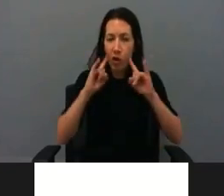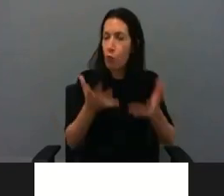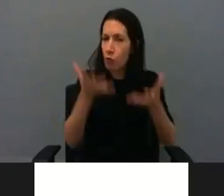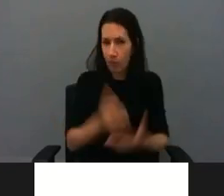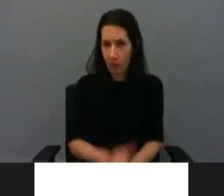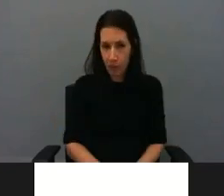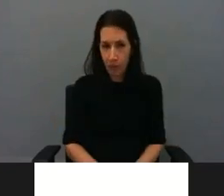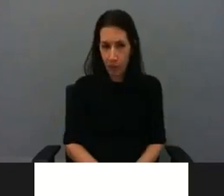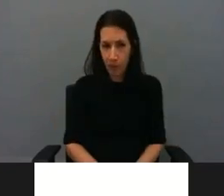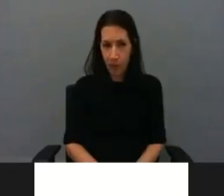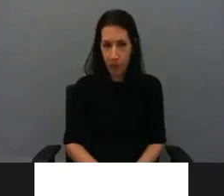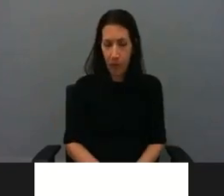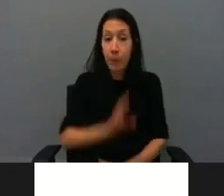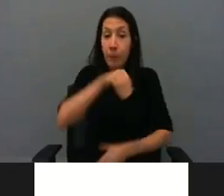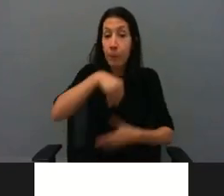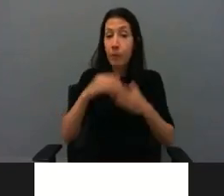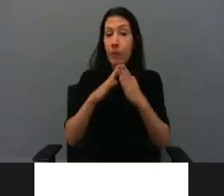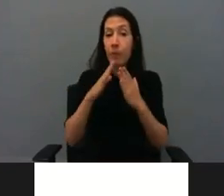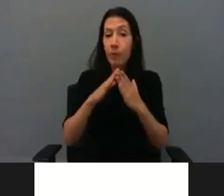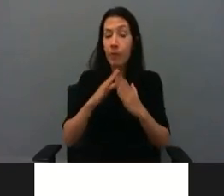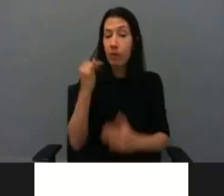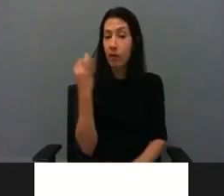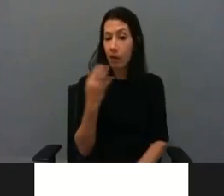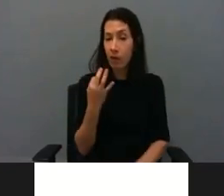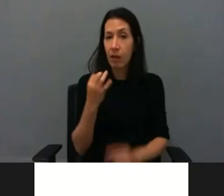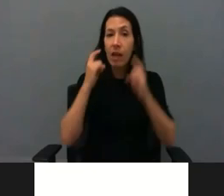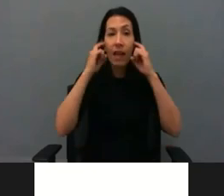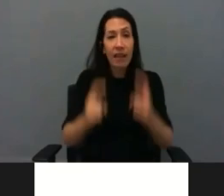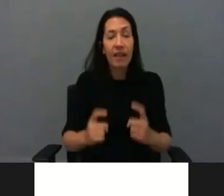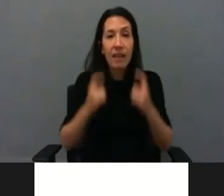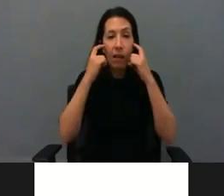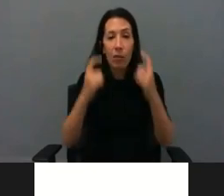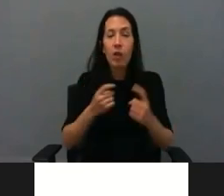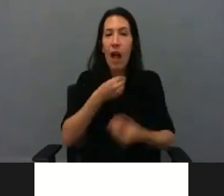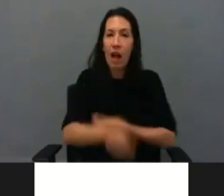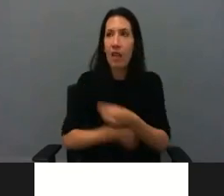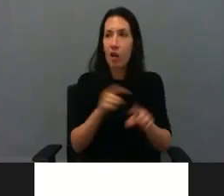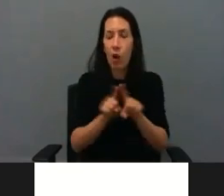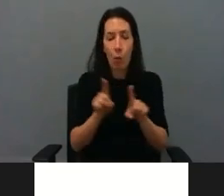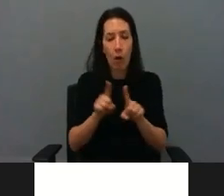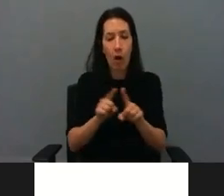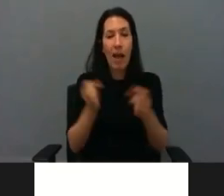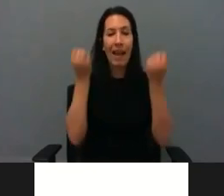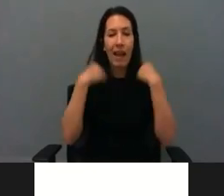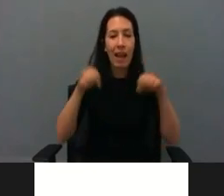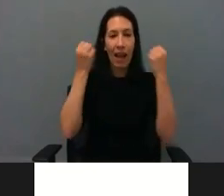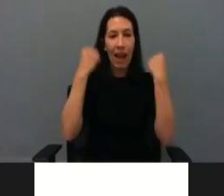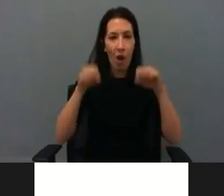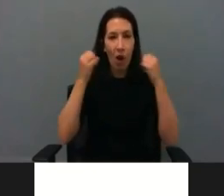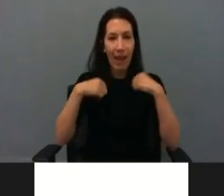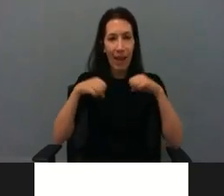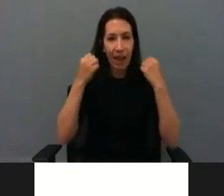En casa tratamos en un momento dado siempre de hacer pequeños ejercicios en los que ella se